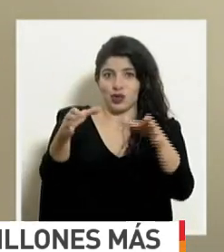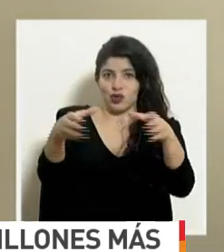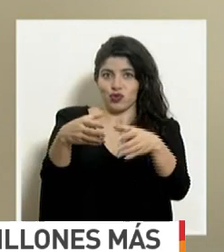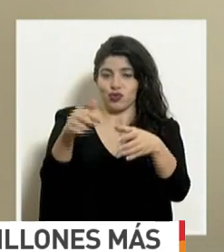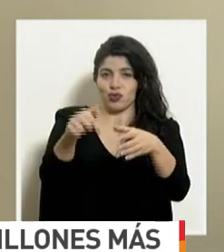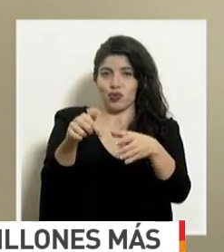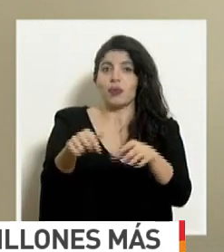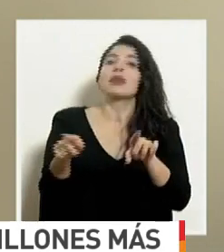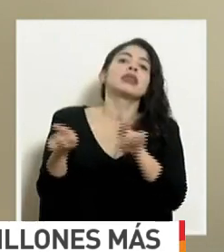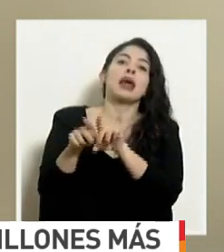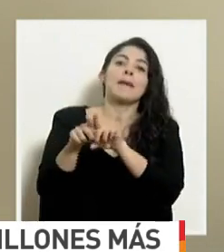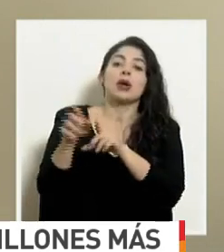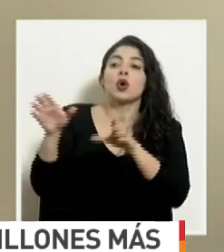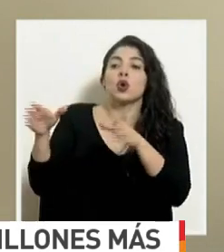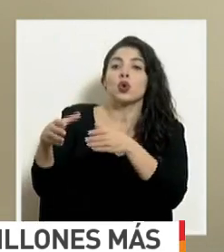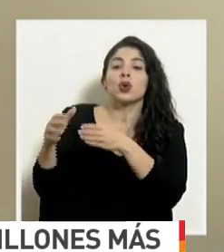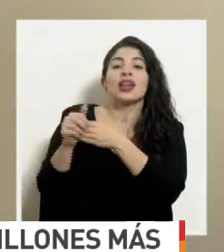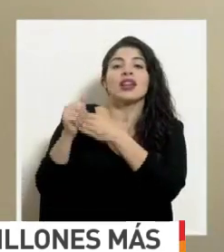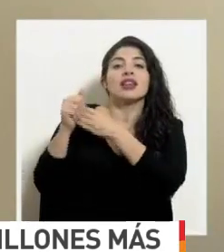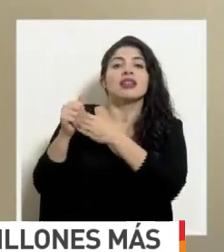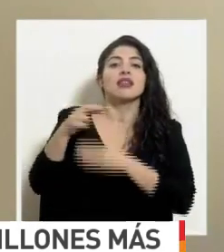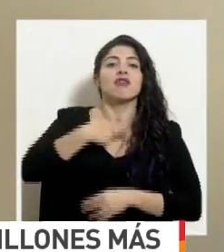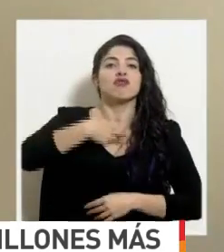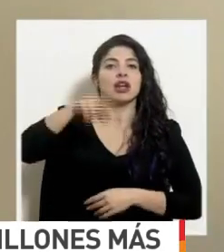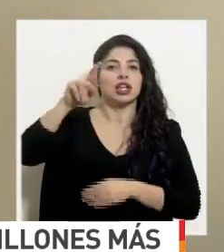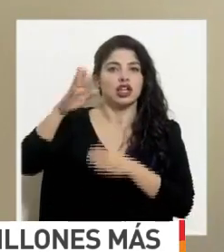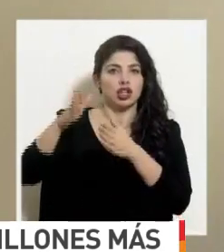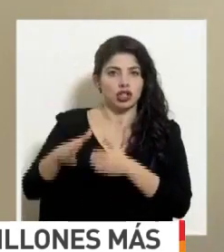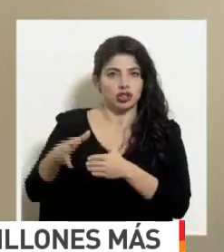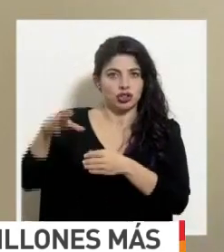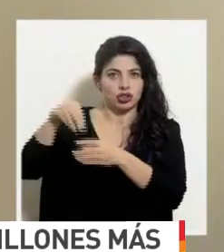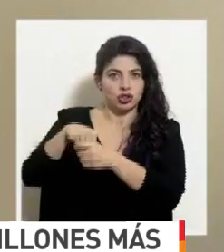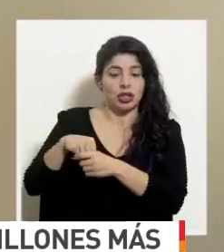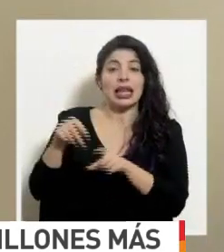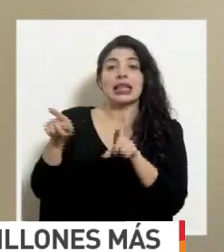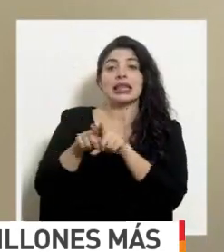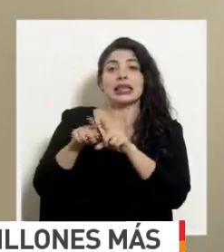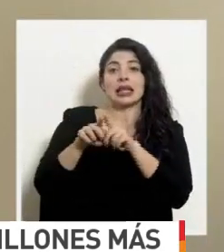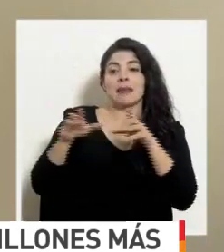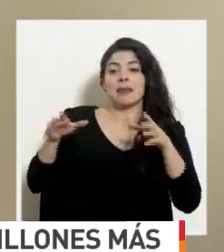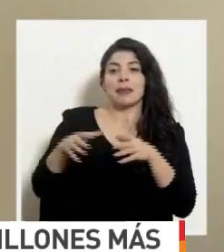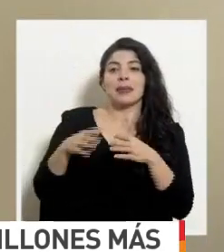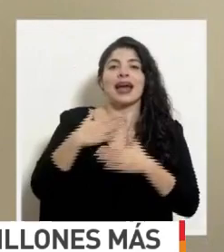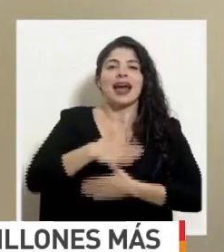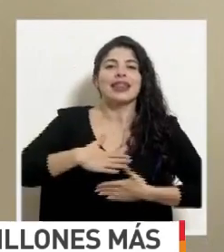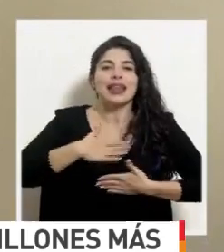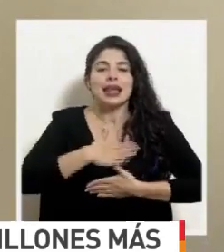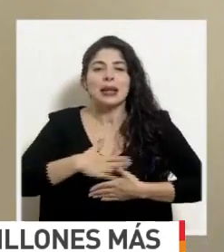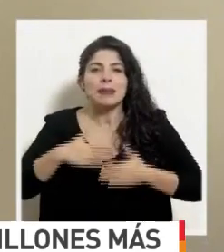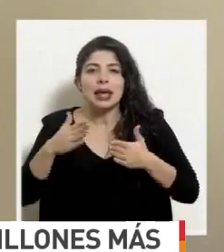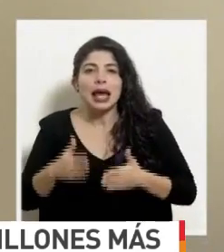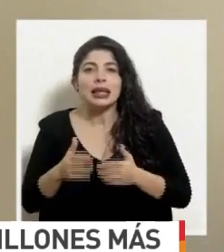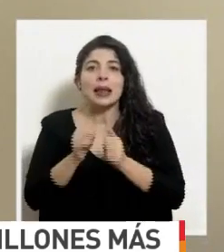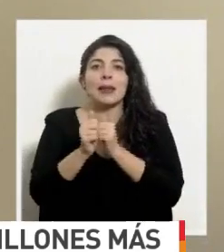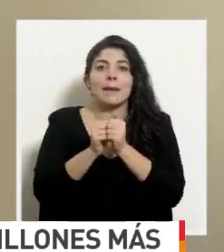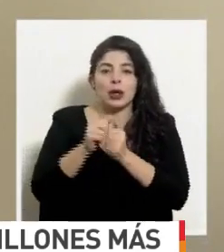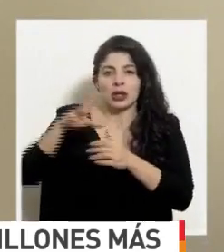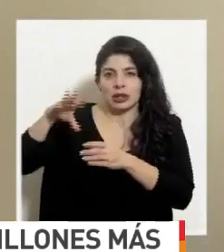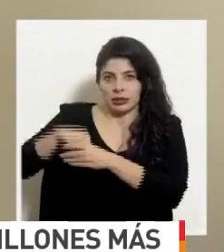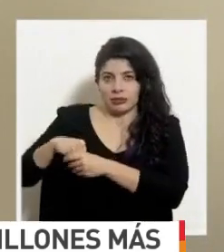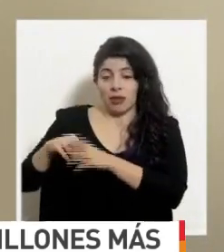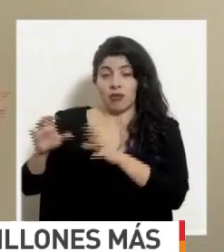involucrados. También tenemos los líderes religiosos con nosotros y todo el sector de entretenimiento y deportes.